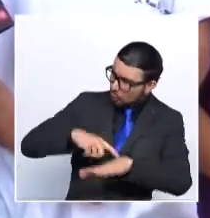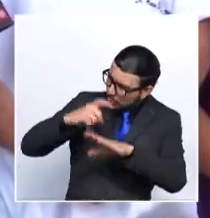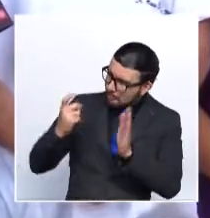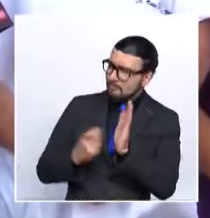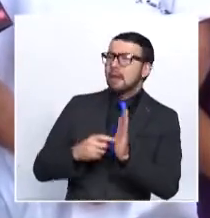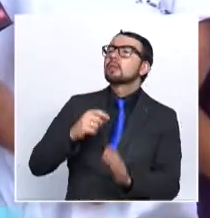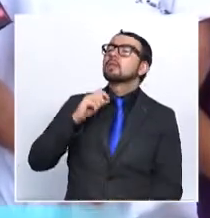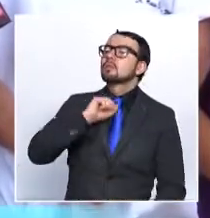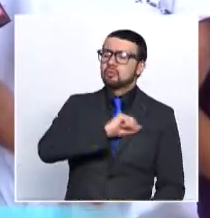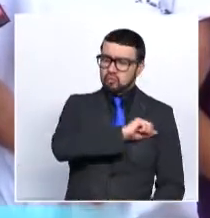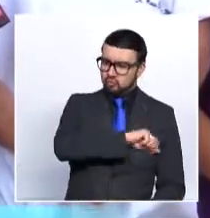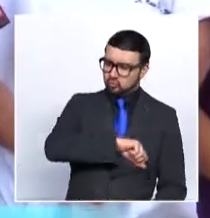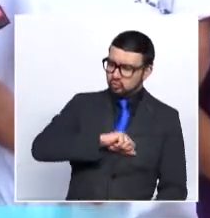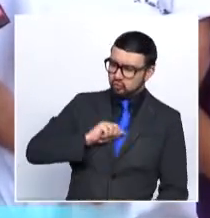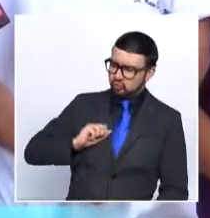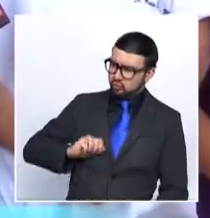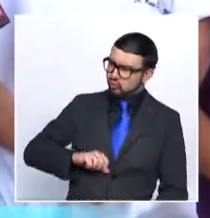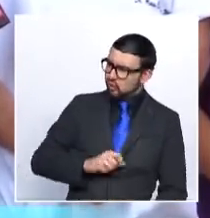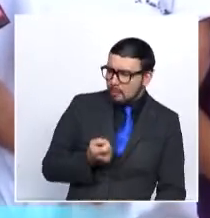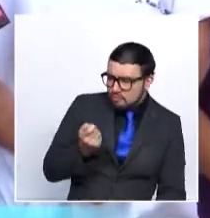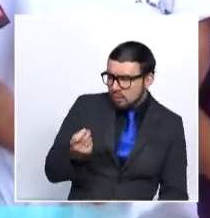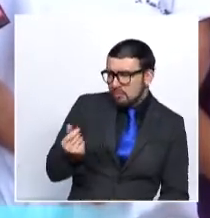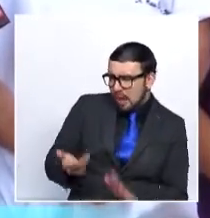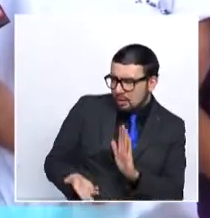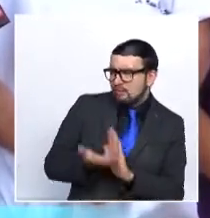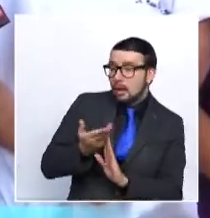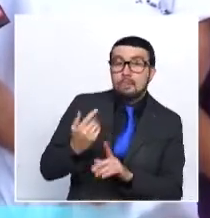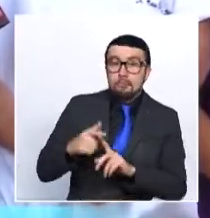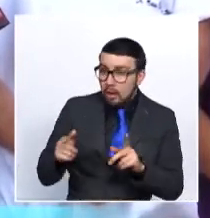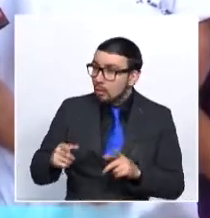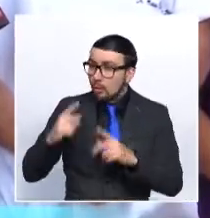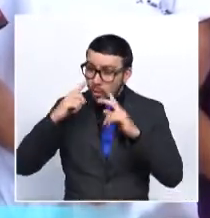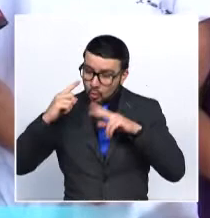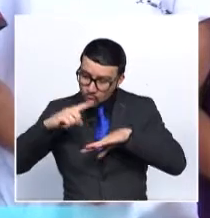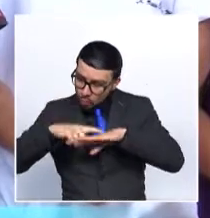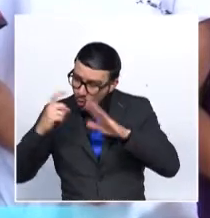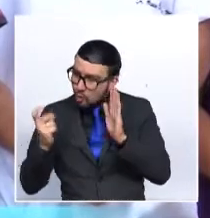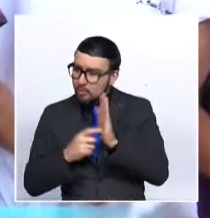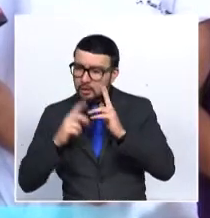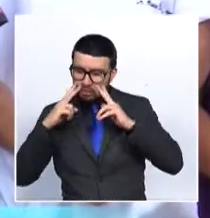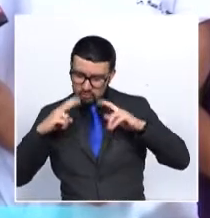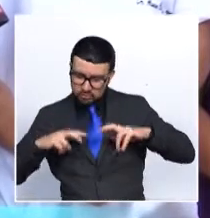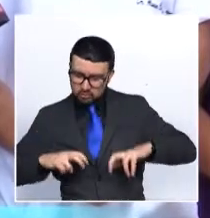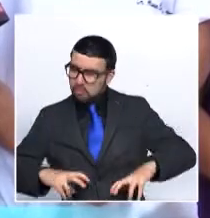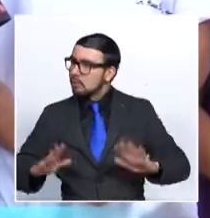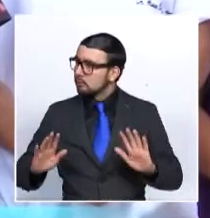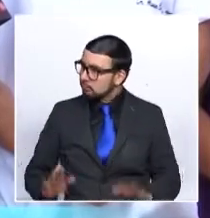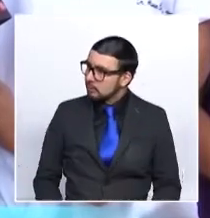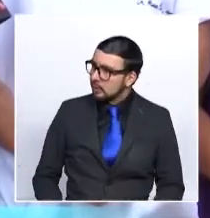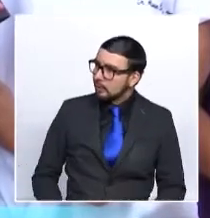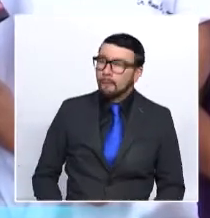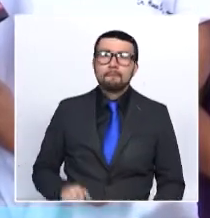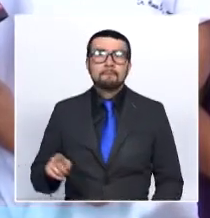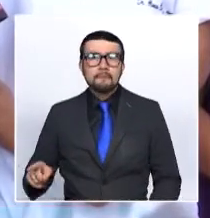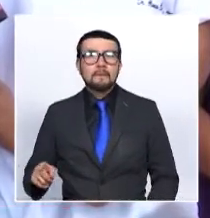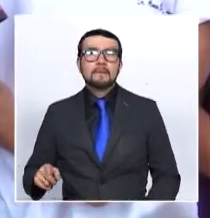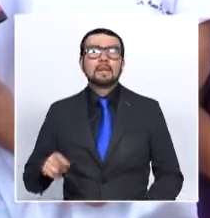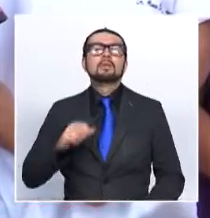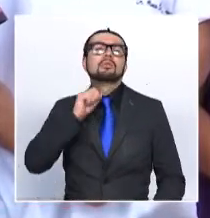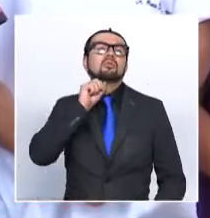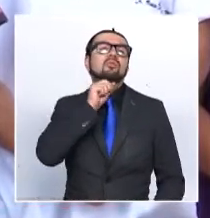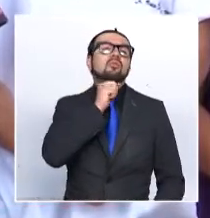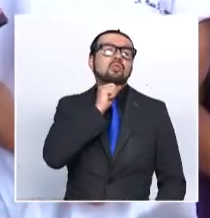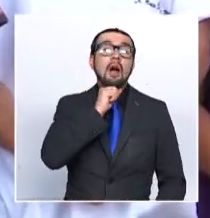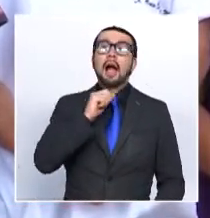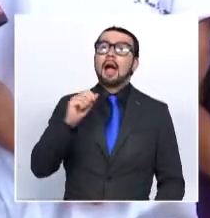que haga la inversión, es un poquito más, pero lo vamos a ver desde acá hasta abajo, o a las señoras, y el cáncer estaba en la tiroides,